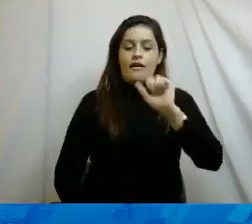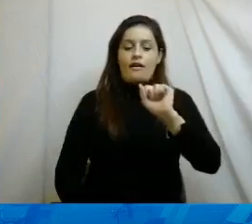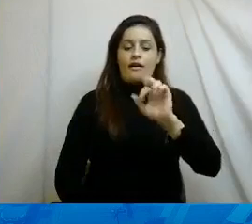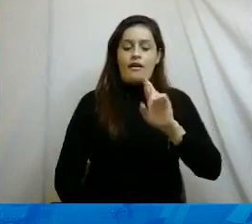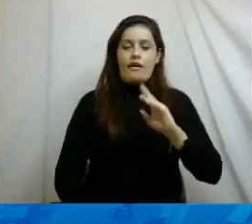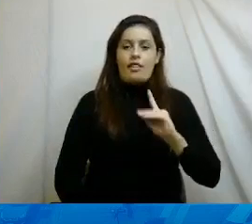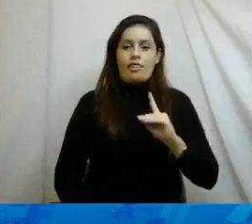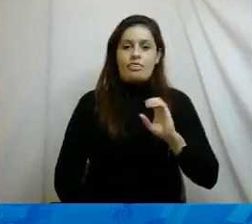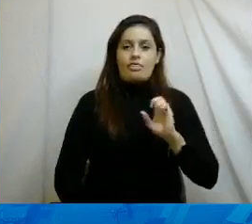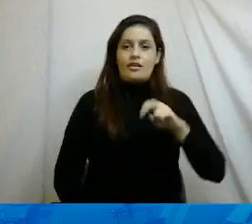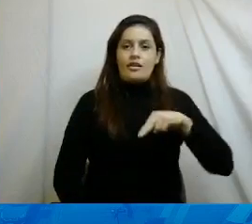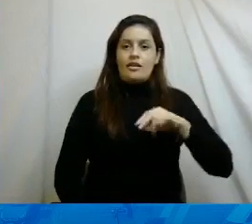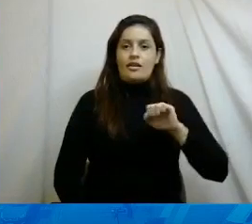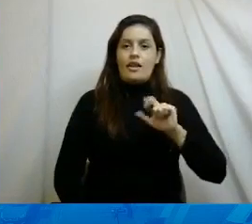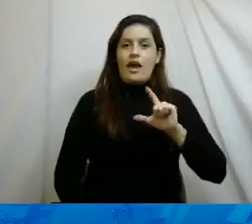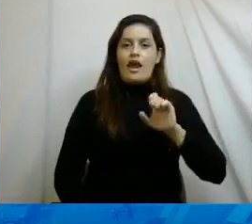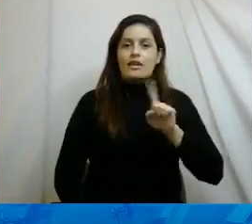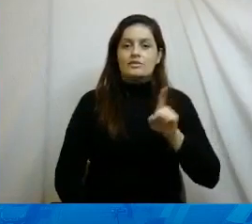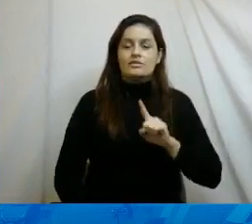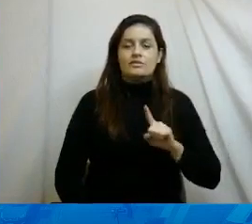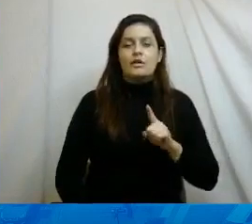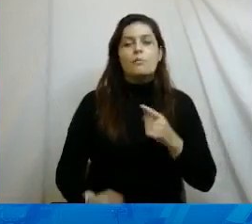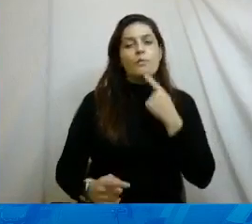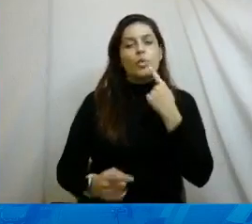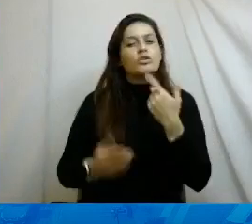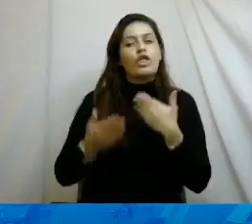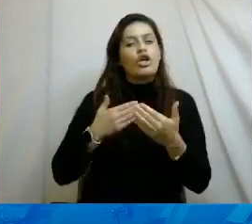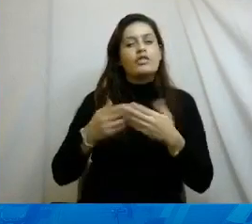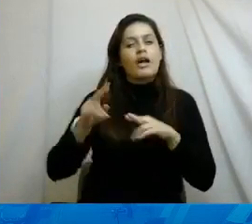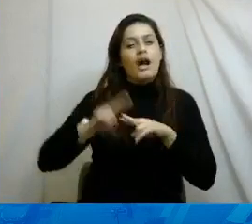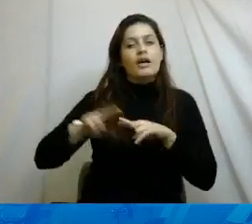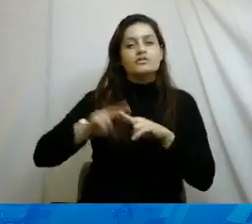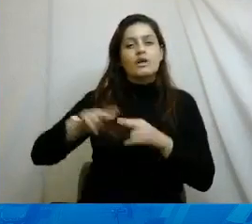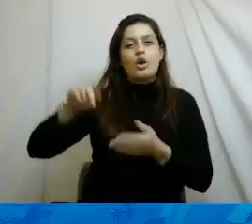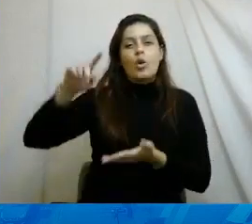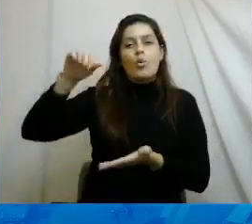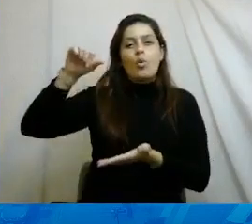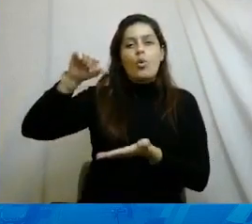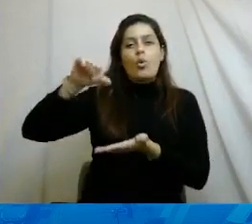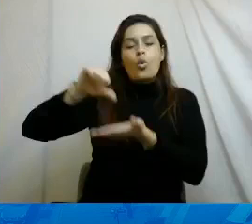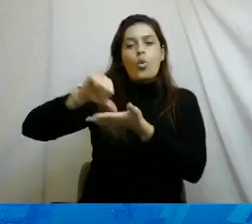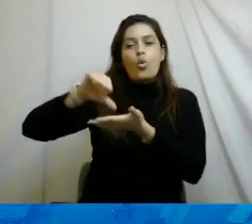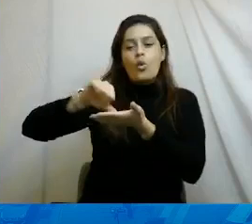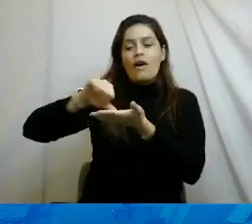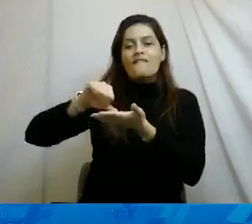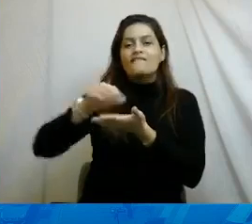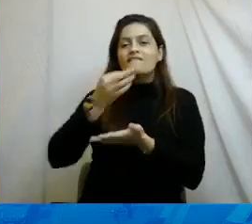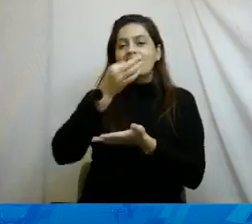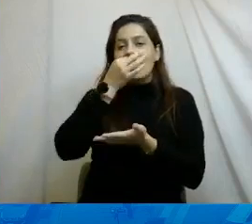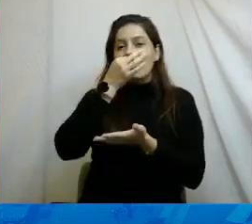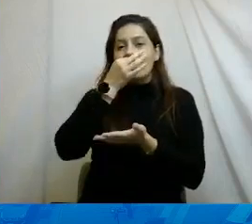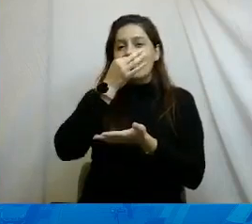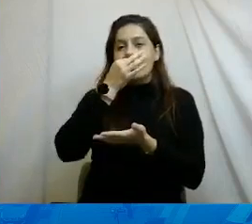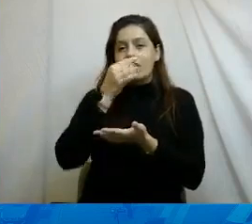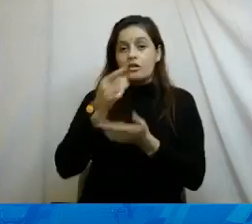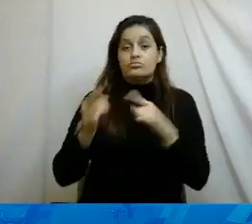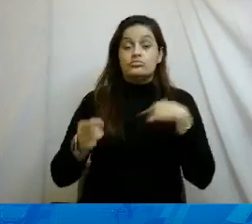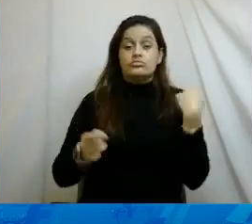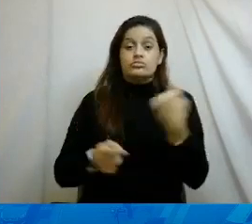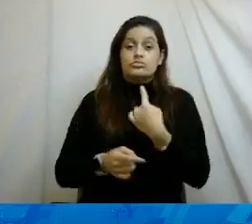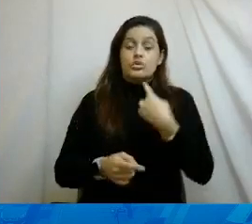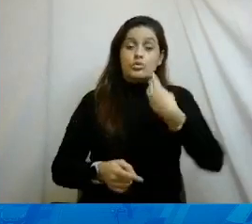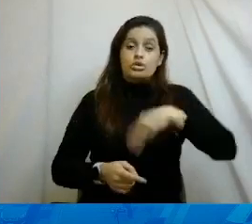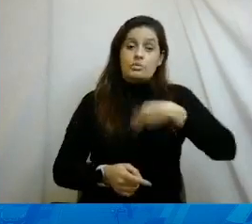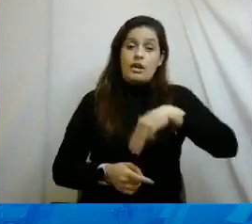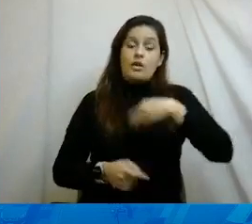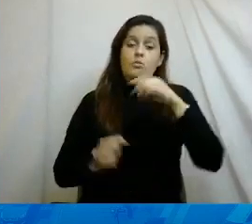por la información del punto verde, de cuándo se va a habilitar, en qué va a consistir. Sería importante que como administración municipal o